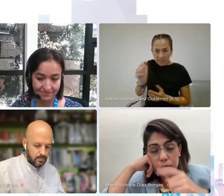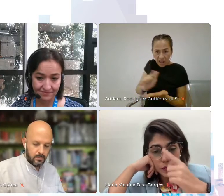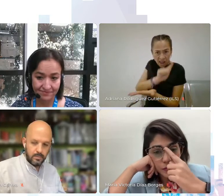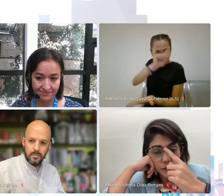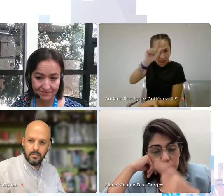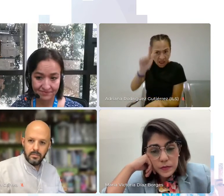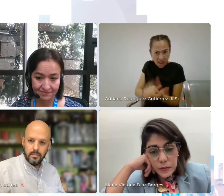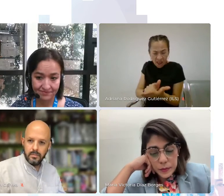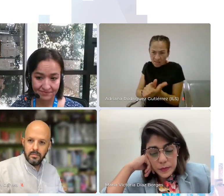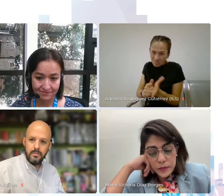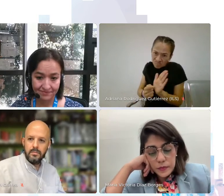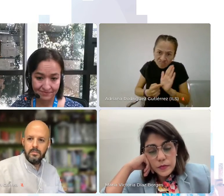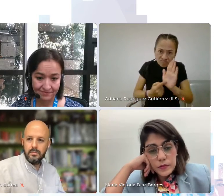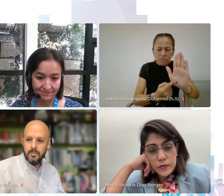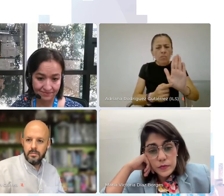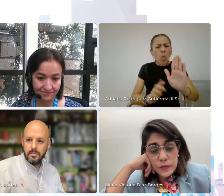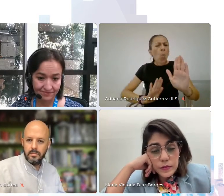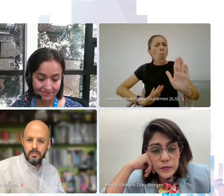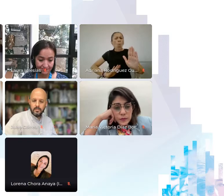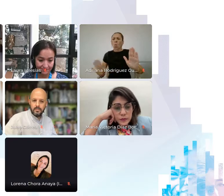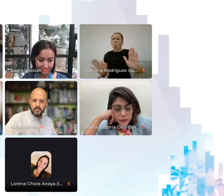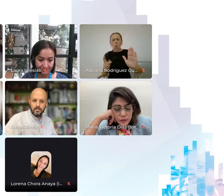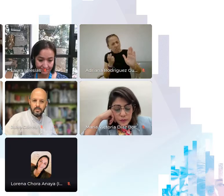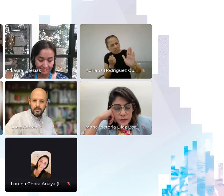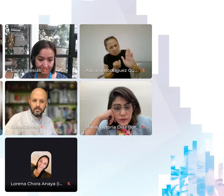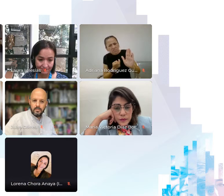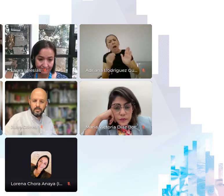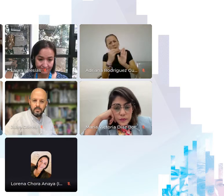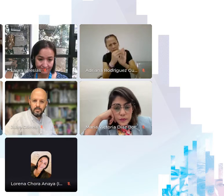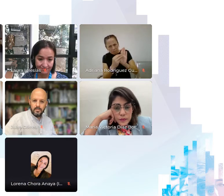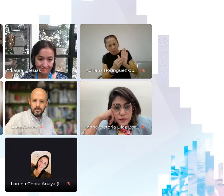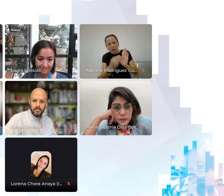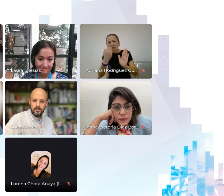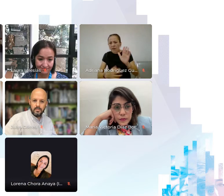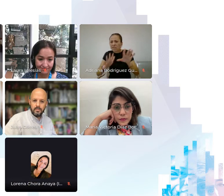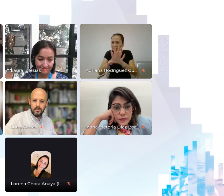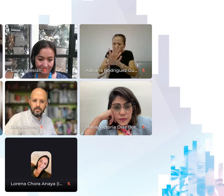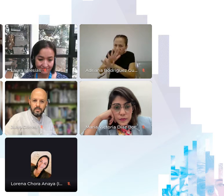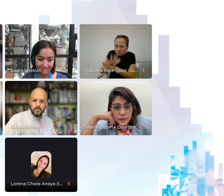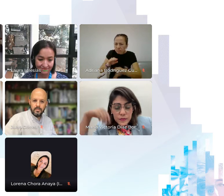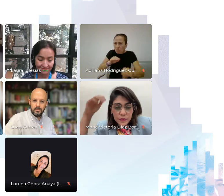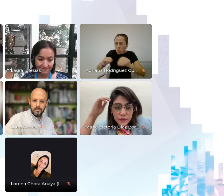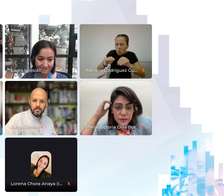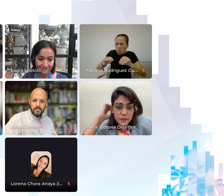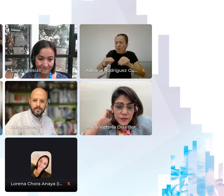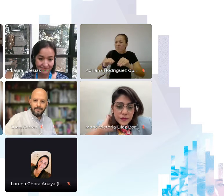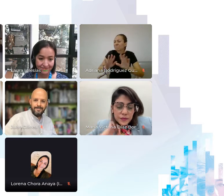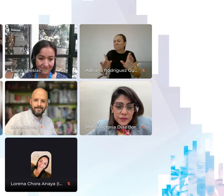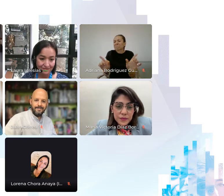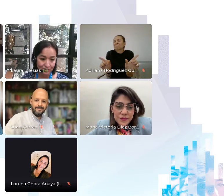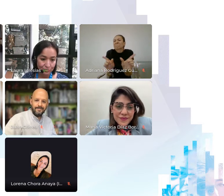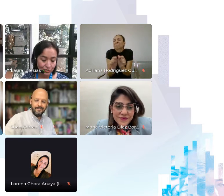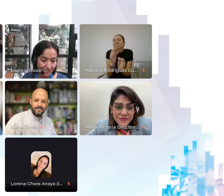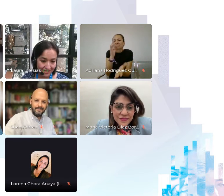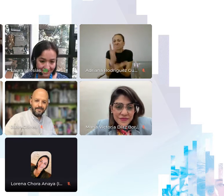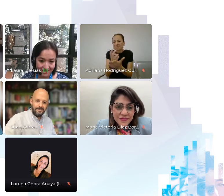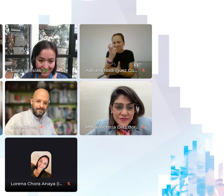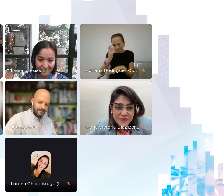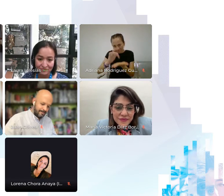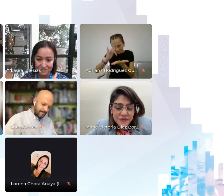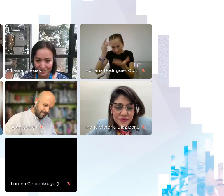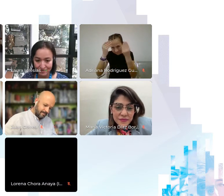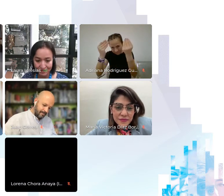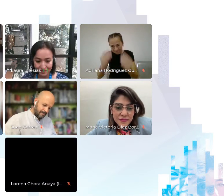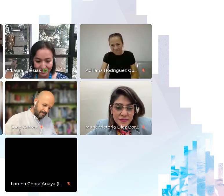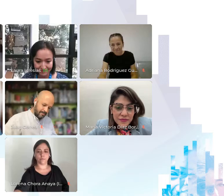seguir aprendiendo, que se tiene que seguir ajustando y que se tiene que seguir moviendo. Y nada más, gracias. Muchas gracias,